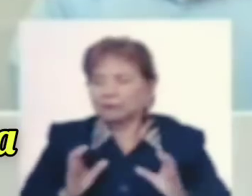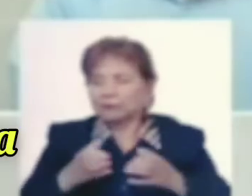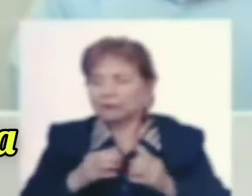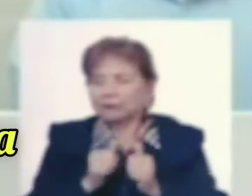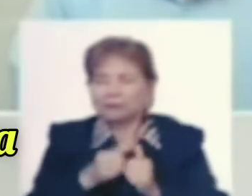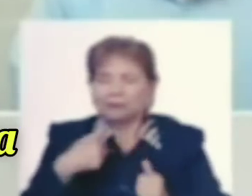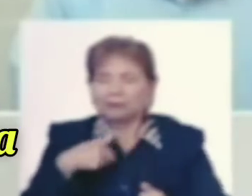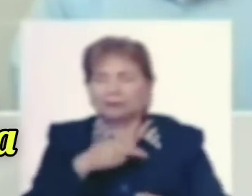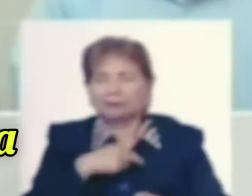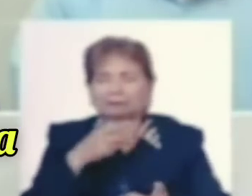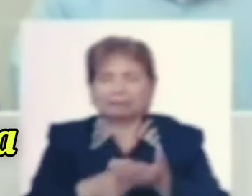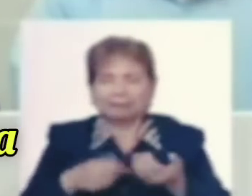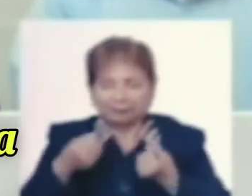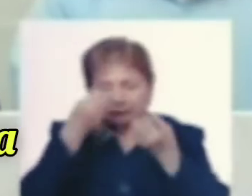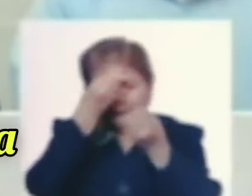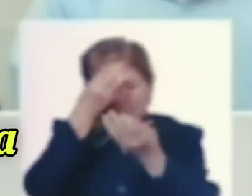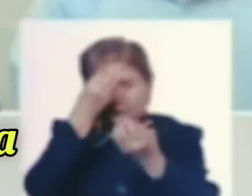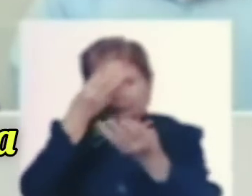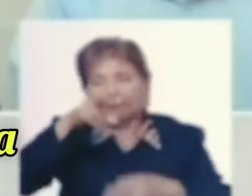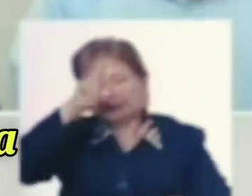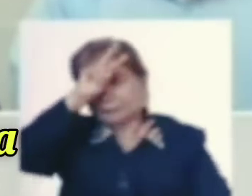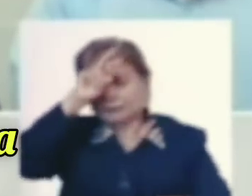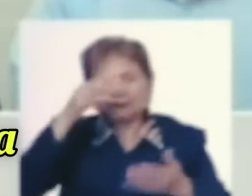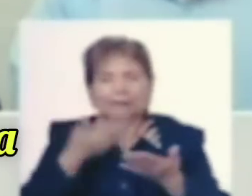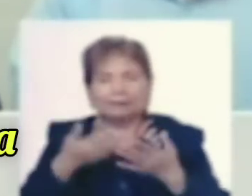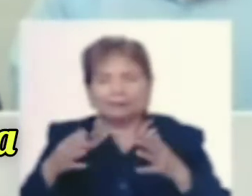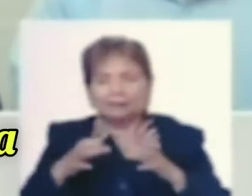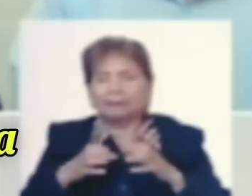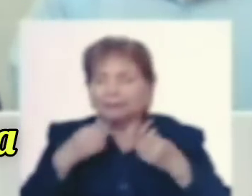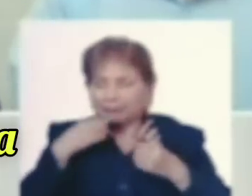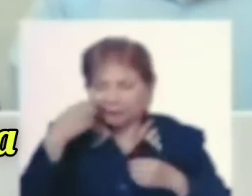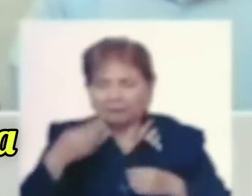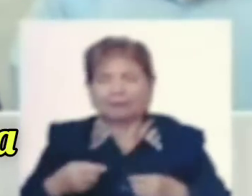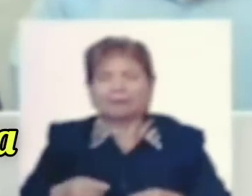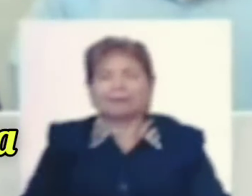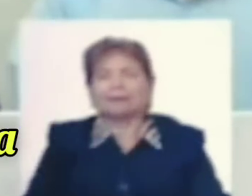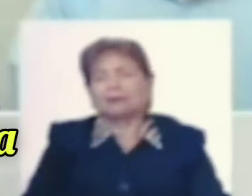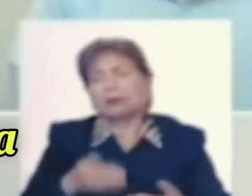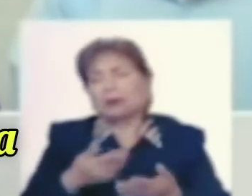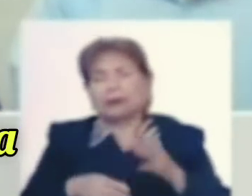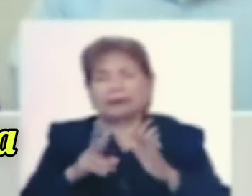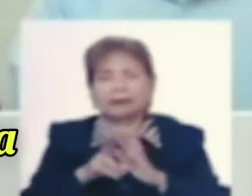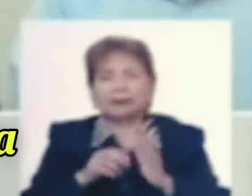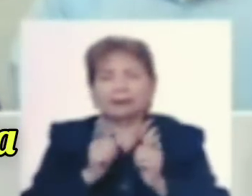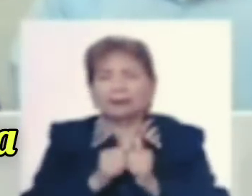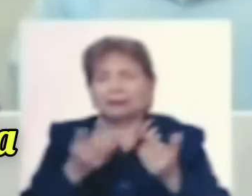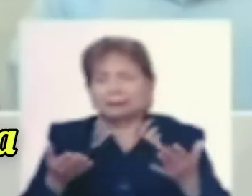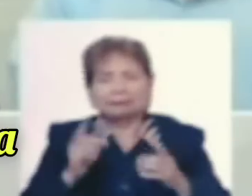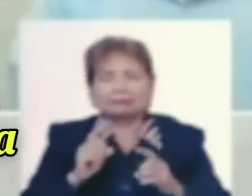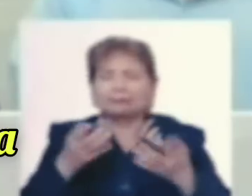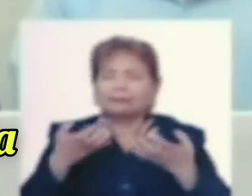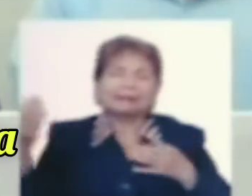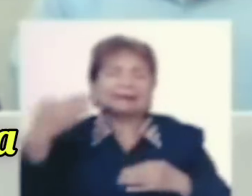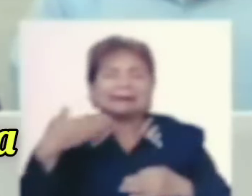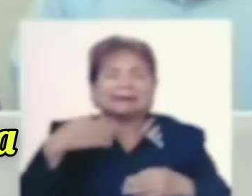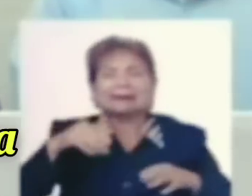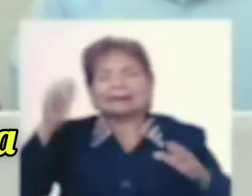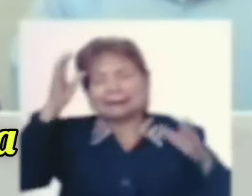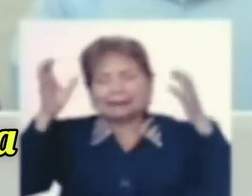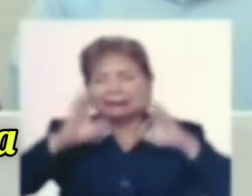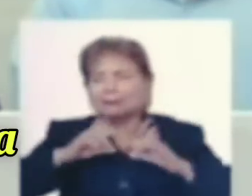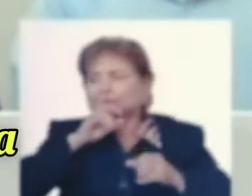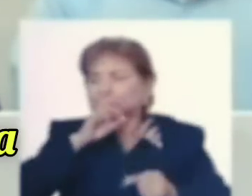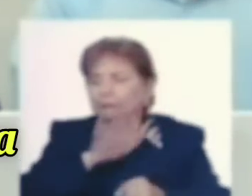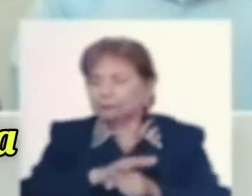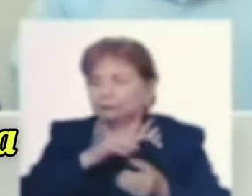comisión? Lo que nosotros queremos es darle la información al Perú. El señor José Castillo Terrones quiere someterse al contrainterrogatorio de vuestra ilustre subcomisión y en vero a ello dar